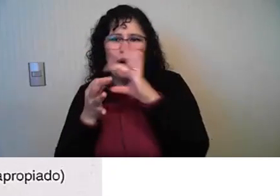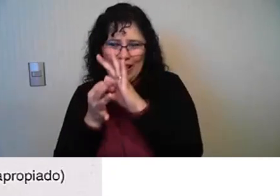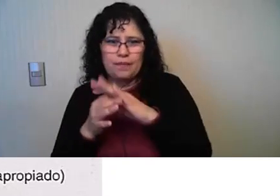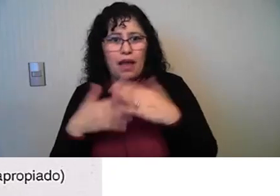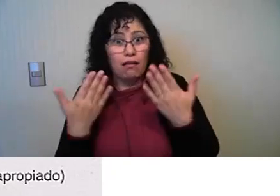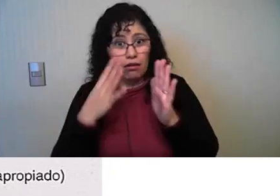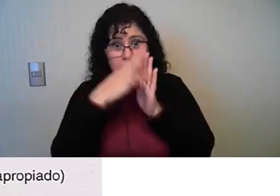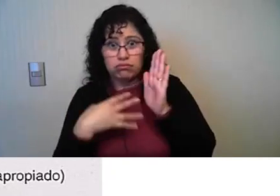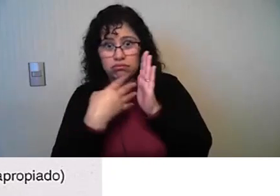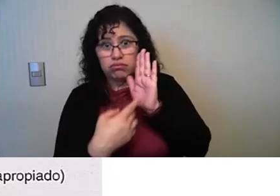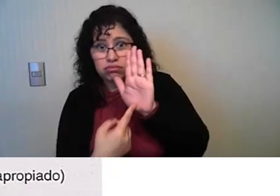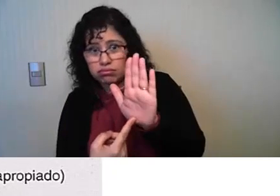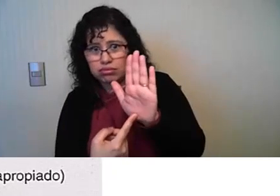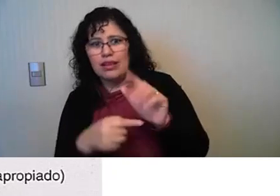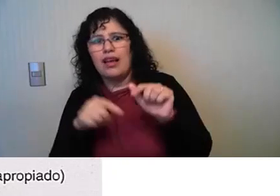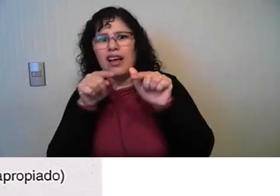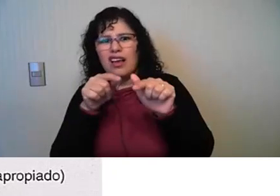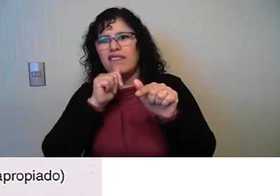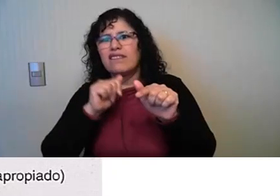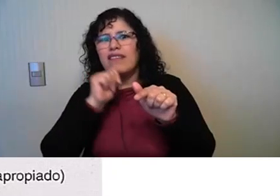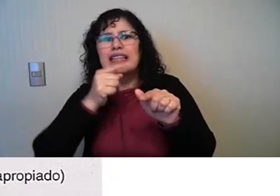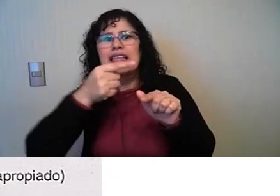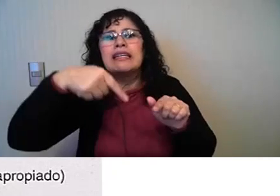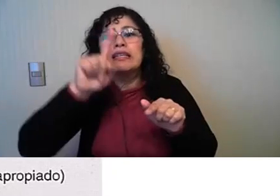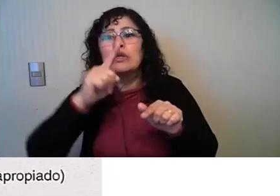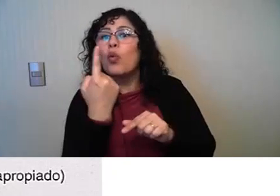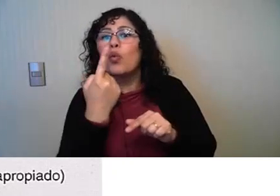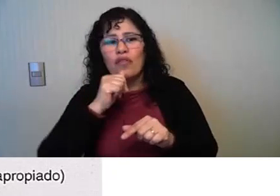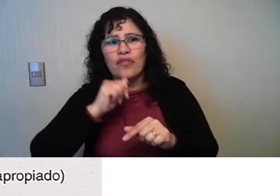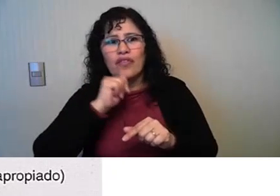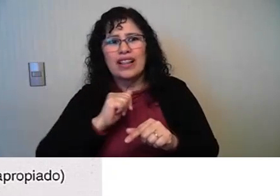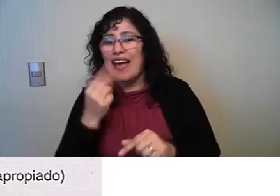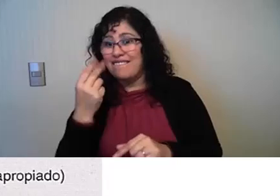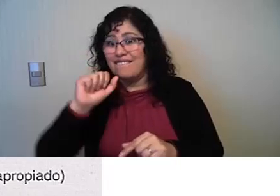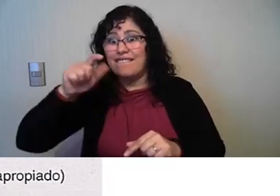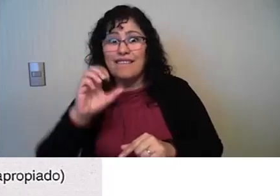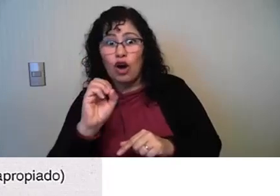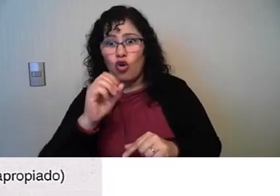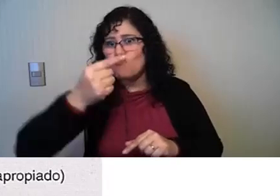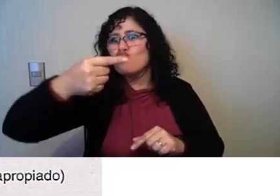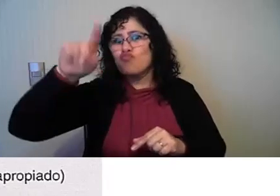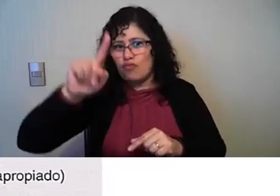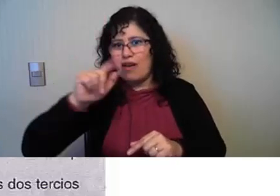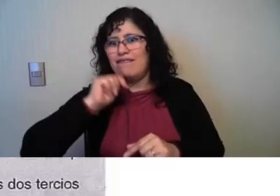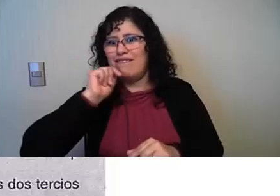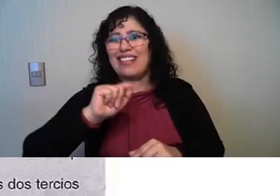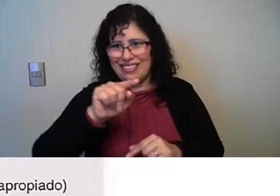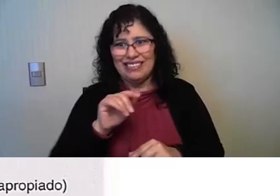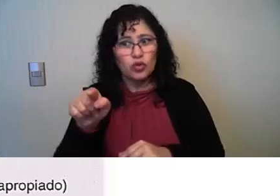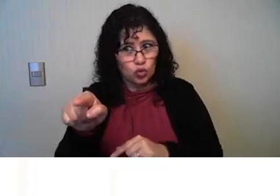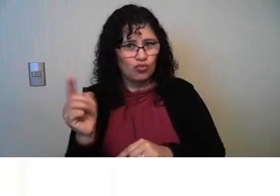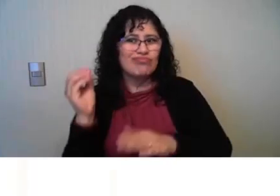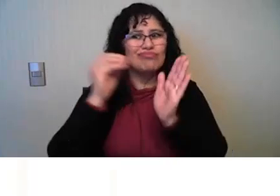Hago el alcance de nuevo colocar el visto bueno aquí para el núcleo vago, sensibilidad especial, y